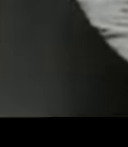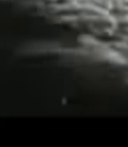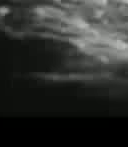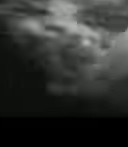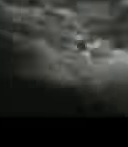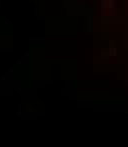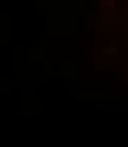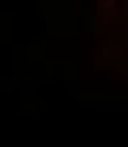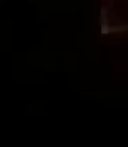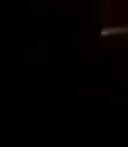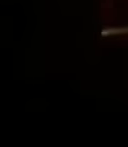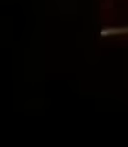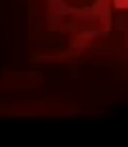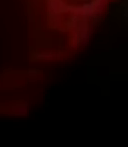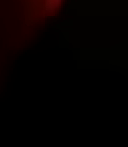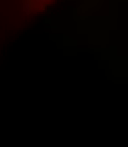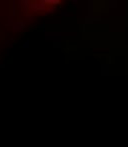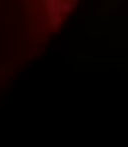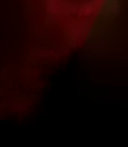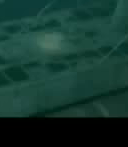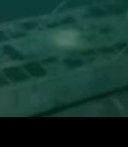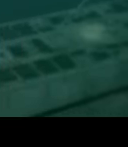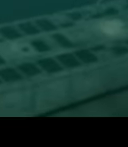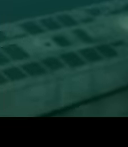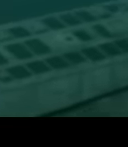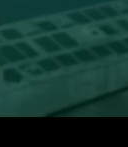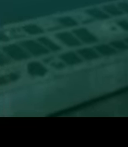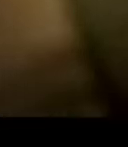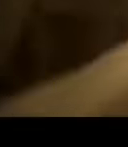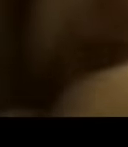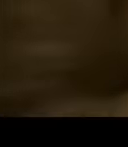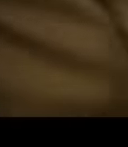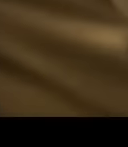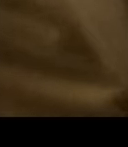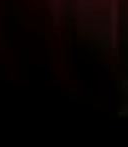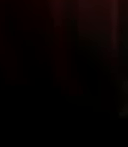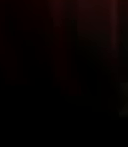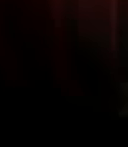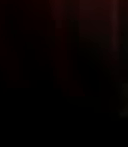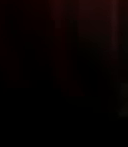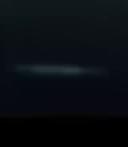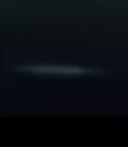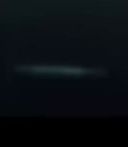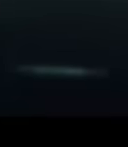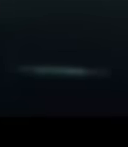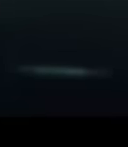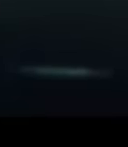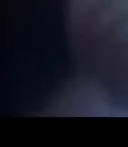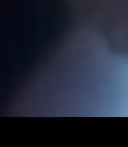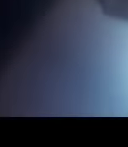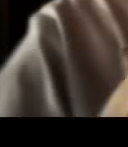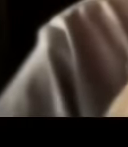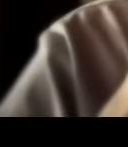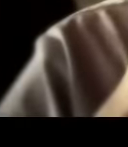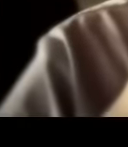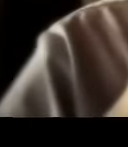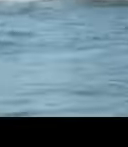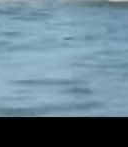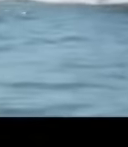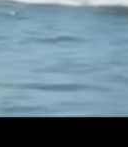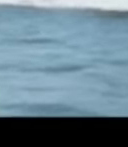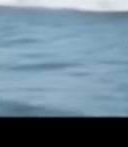secreta. Un asalto tan mortal que el gobierno de los Estados Unidos lo oculta. Lengua suelta, hunde barcos. Puestos de combate, estaciones